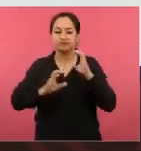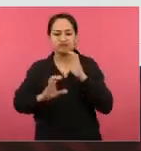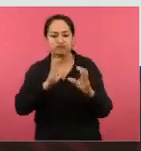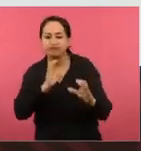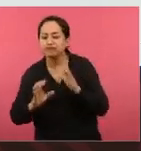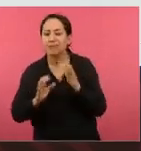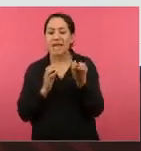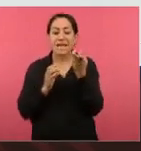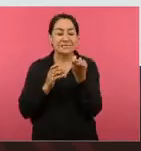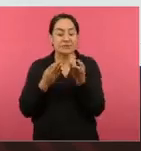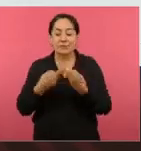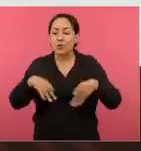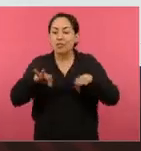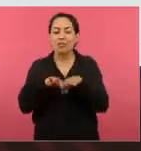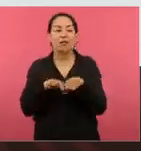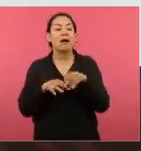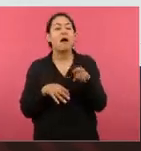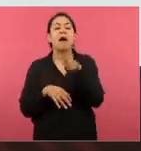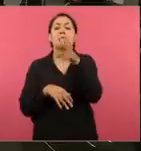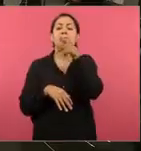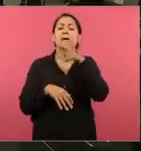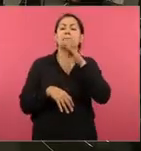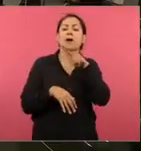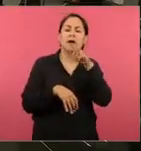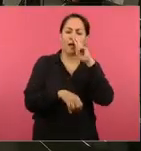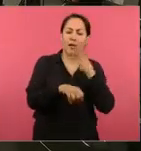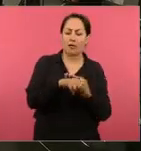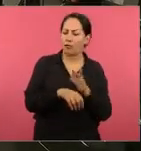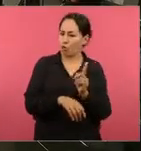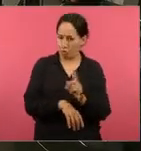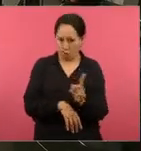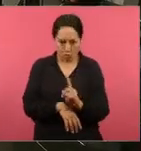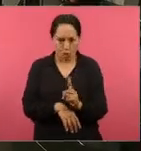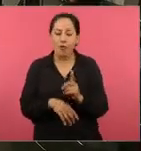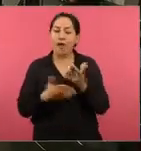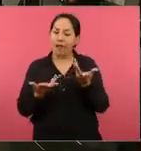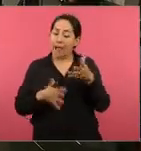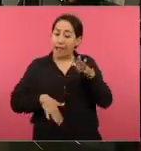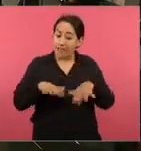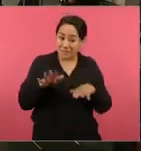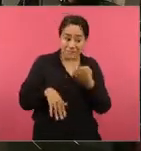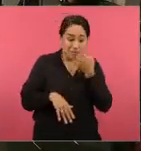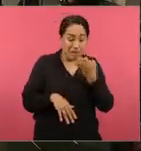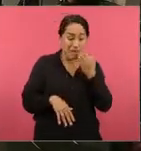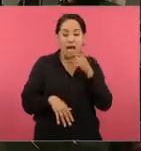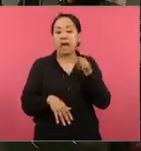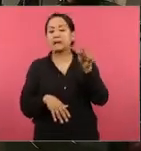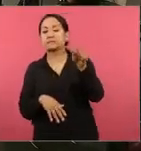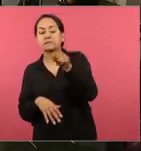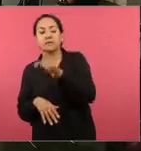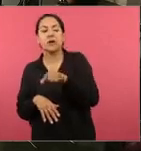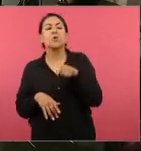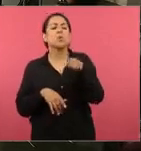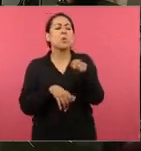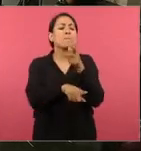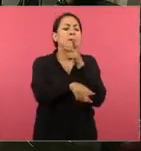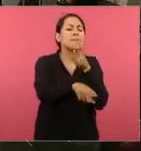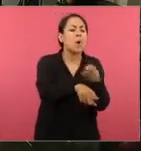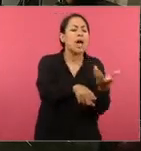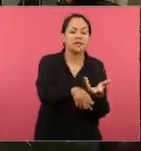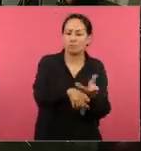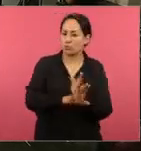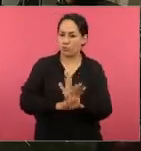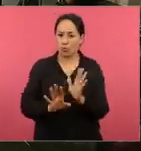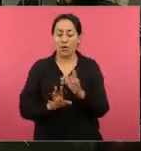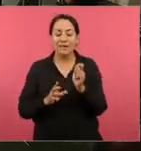se vale dejarle la tarea a los padres de familia, que eso he visto que ha pasado en algunas escuelas que voy a evitar el nombre, pero no, sino que